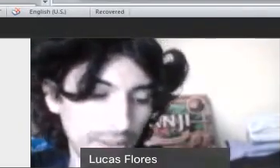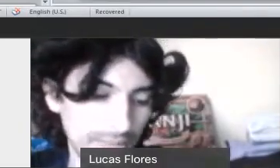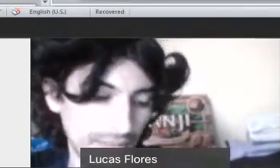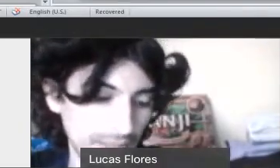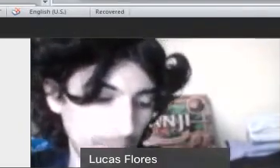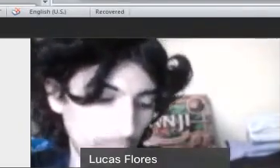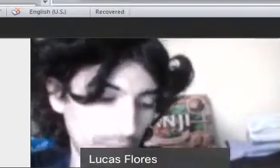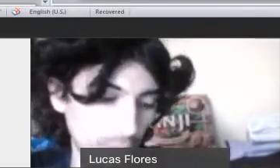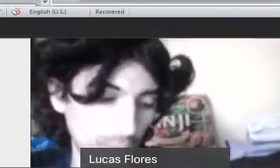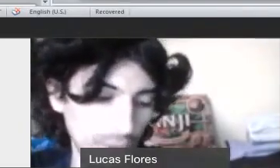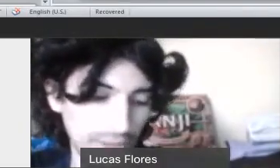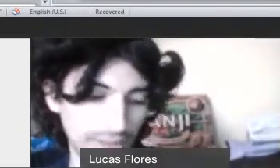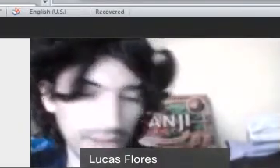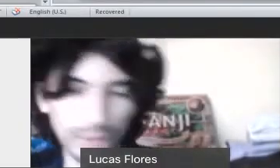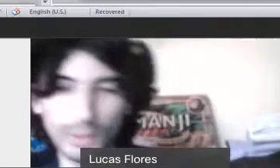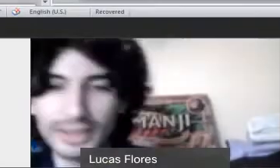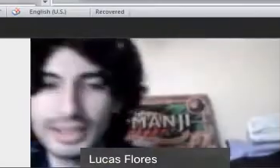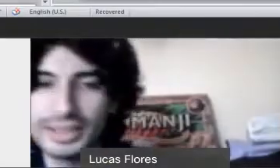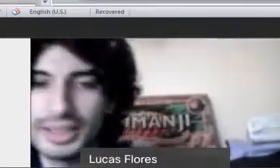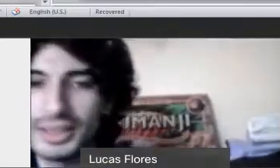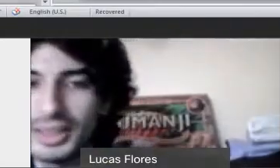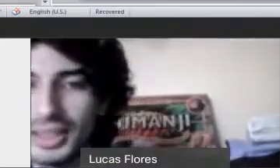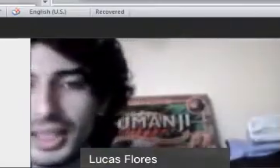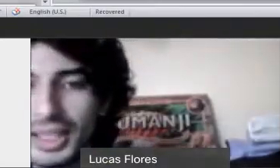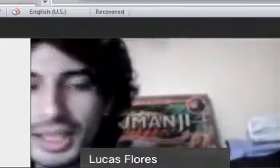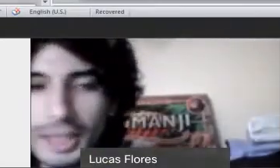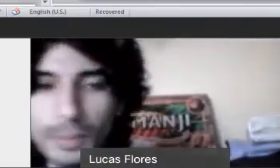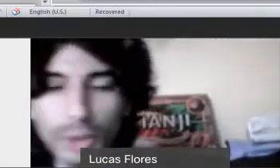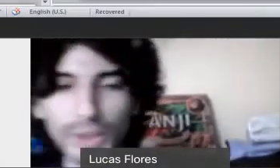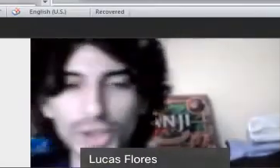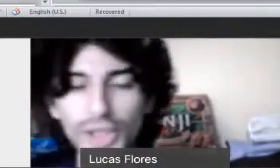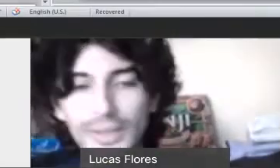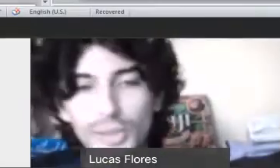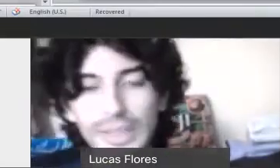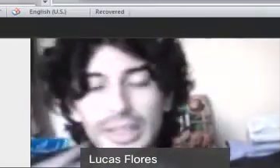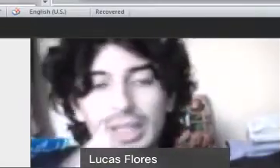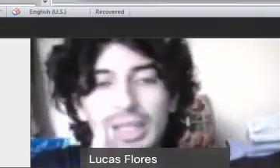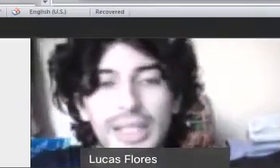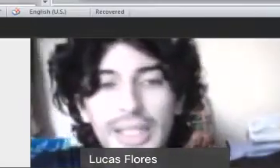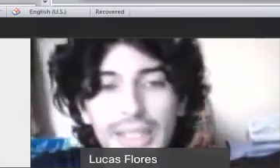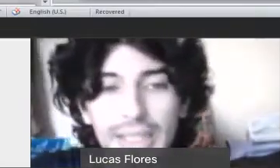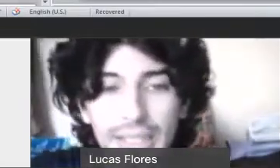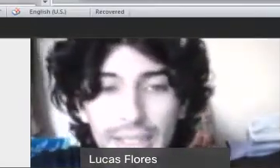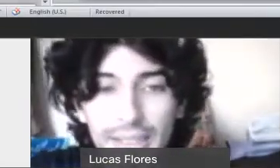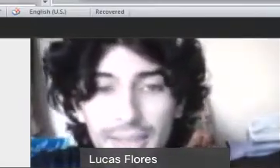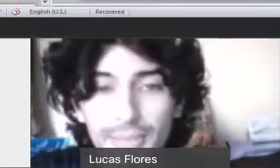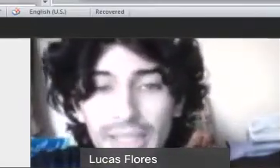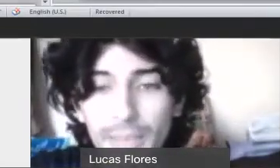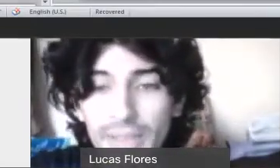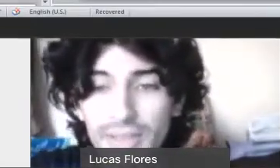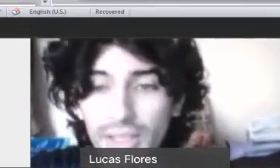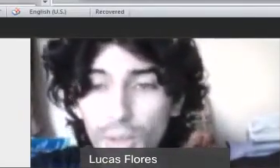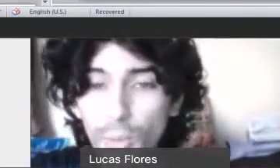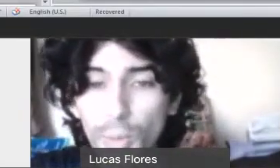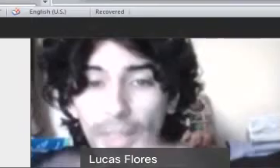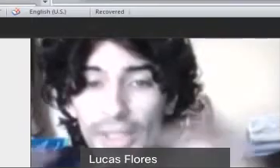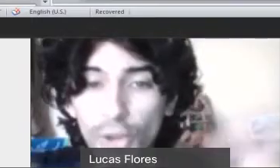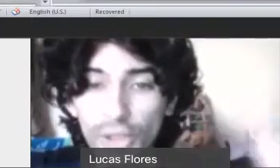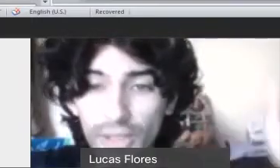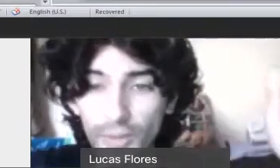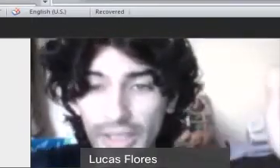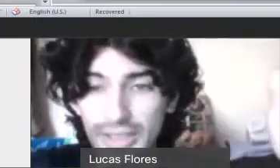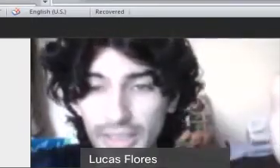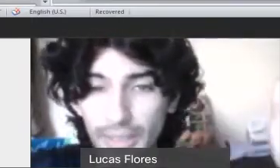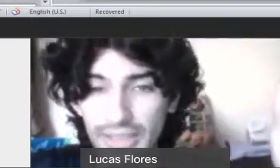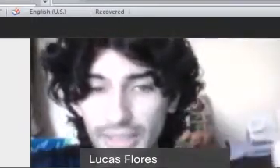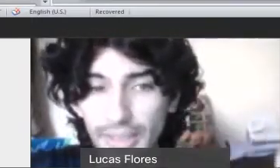bueno de este formato, bueno, que es como bastante improviso que va a tomar, es que va a representar como un marco